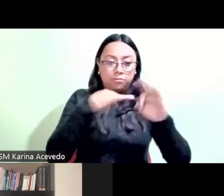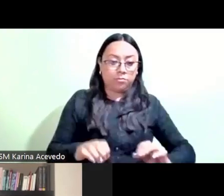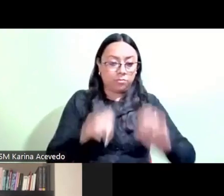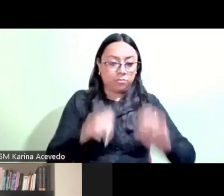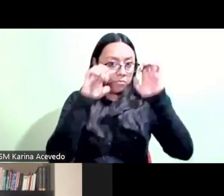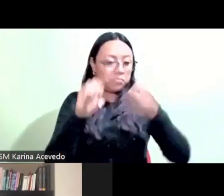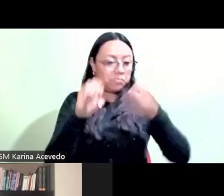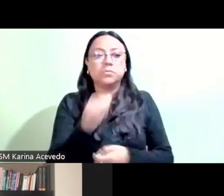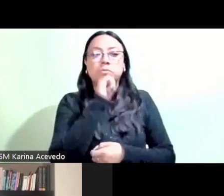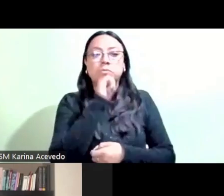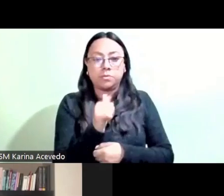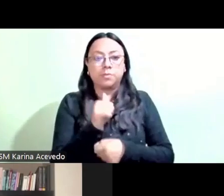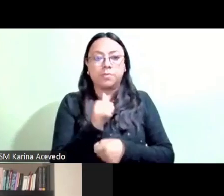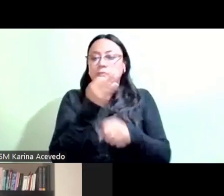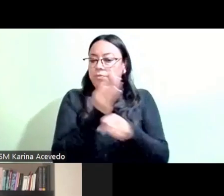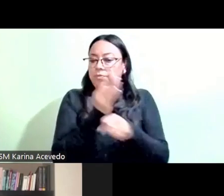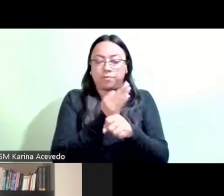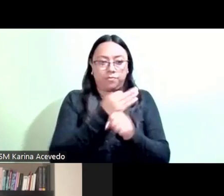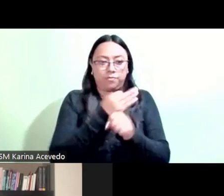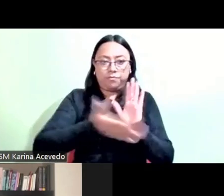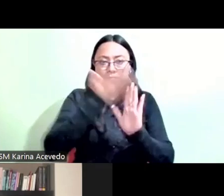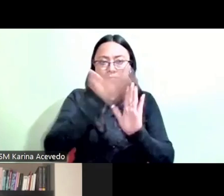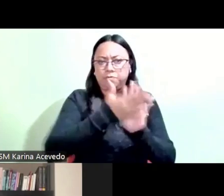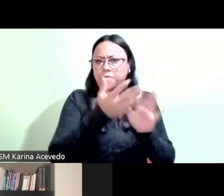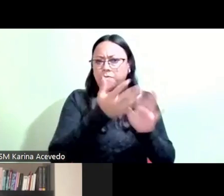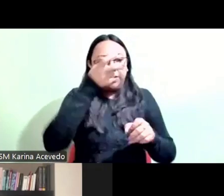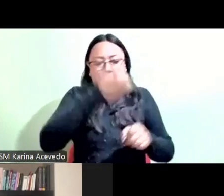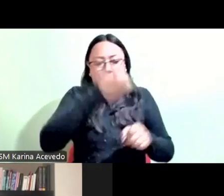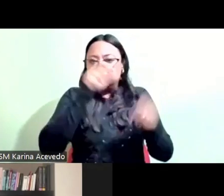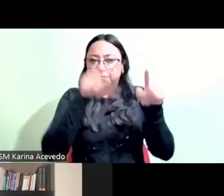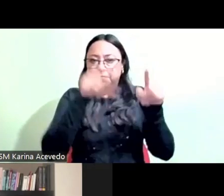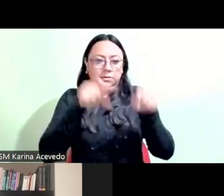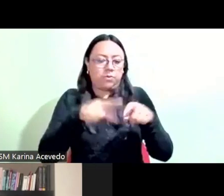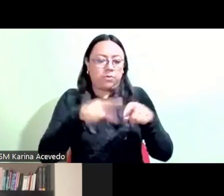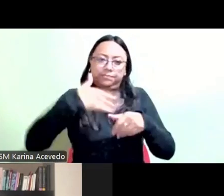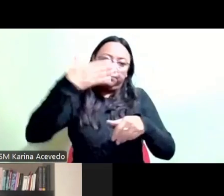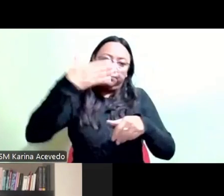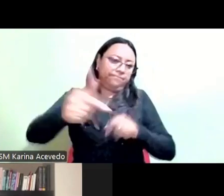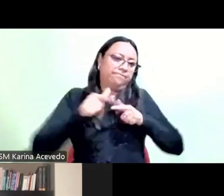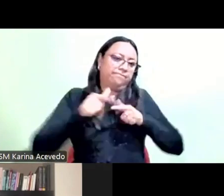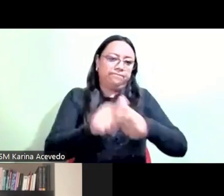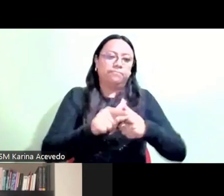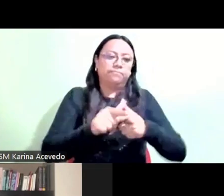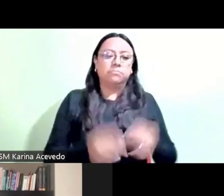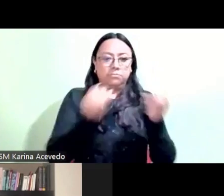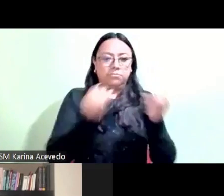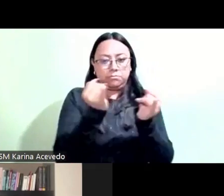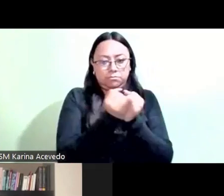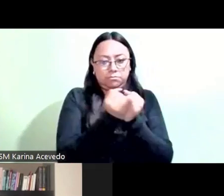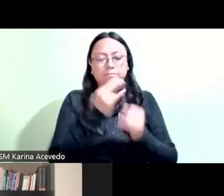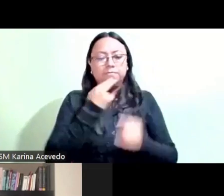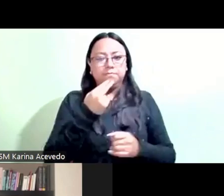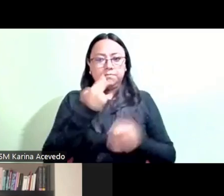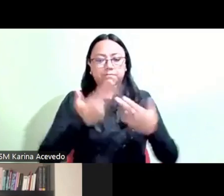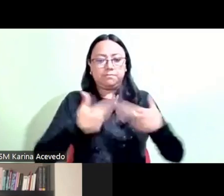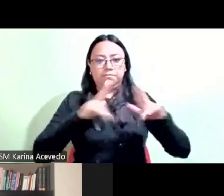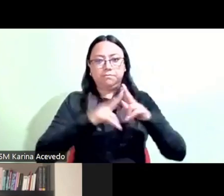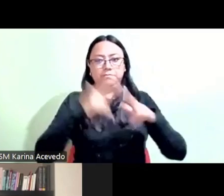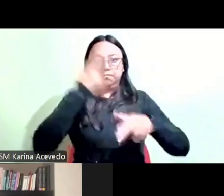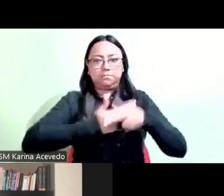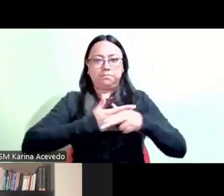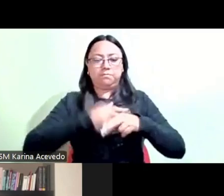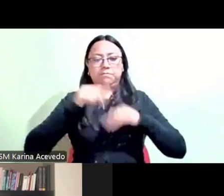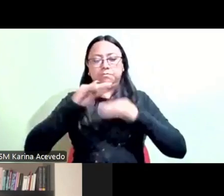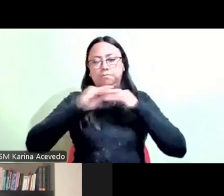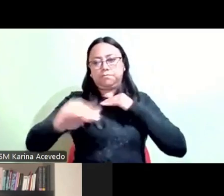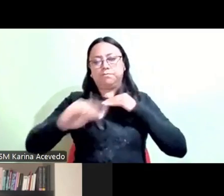se encuentra edificado actualmente, teniendo como objetivo la autorización del uso de hospedaje en una superficie de 7,095 metros